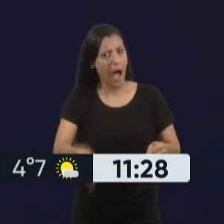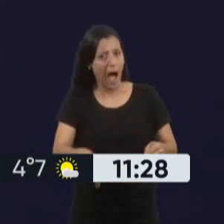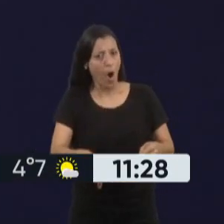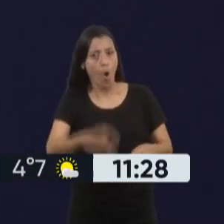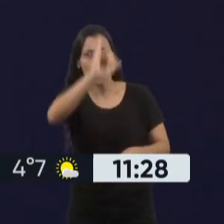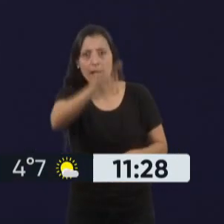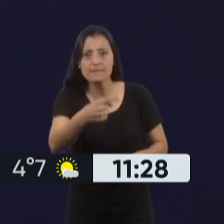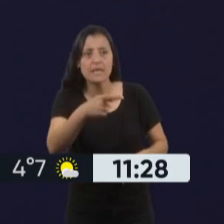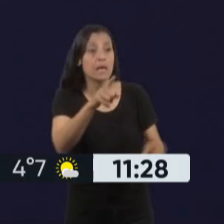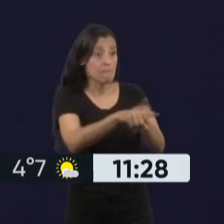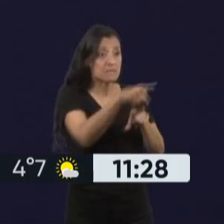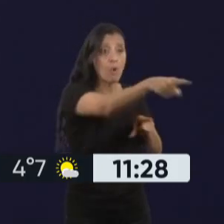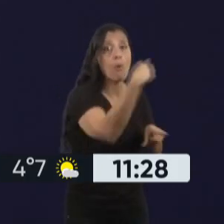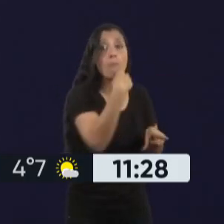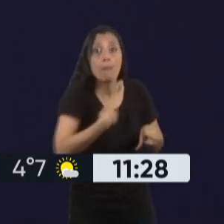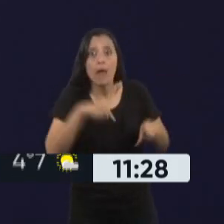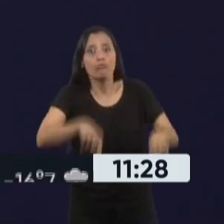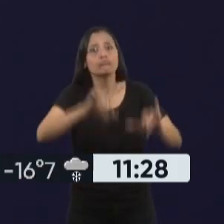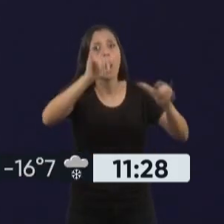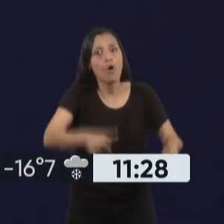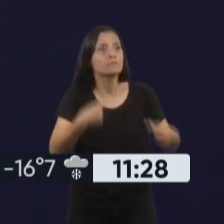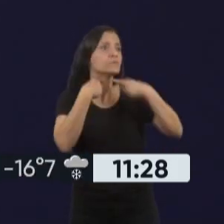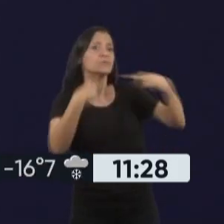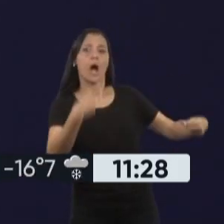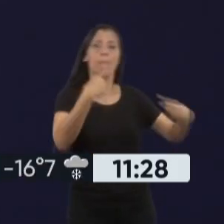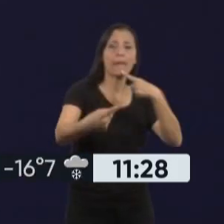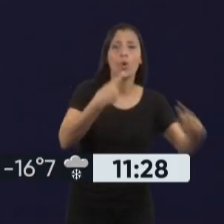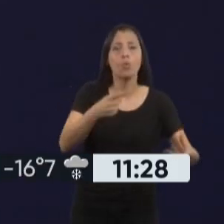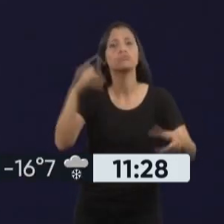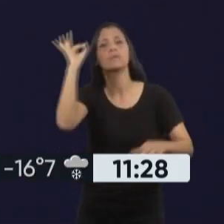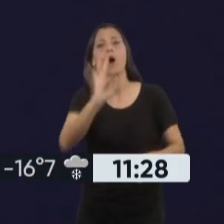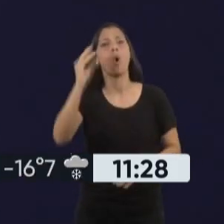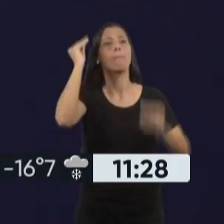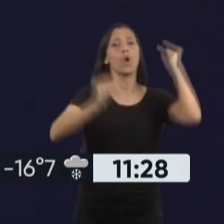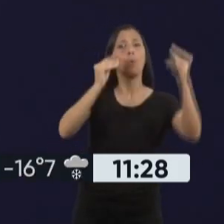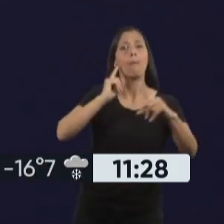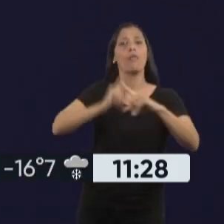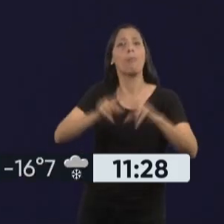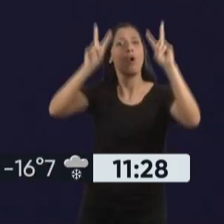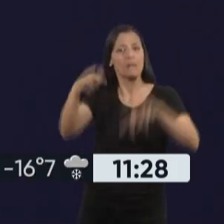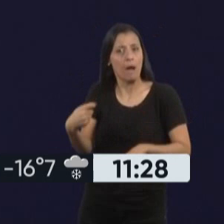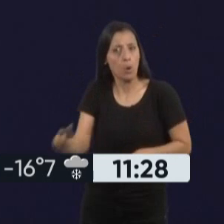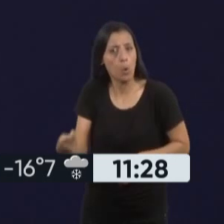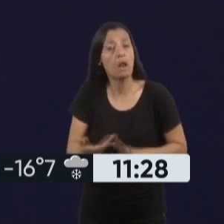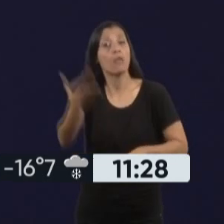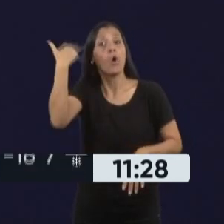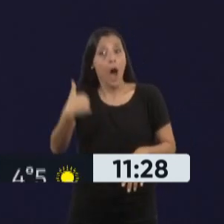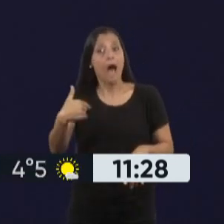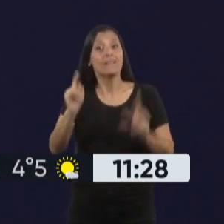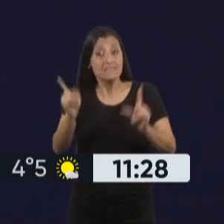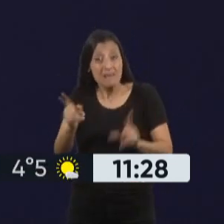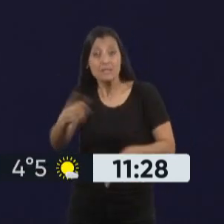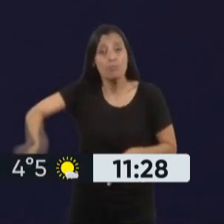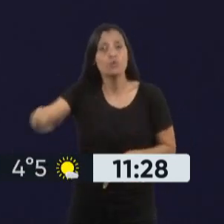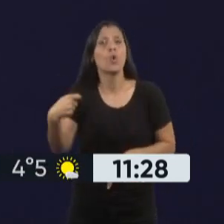preguntan, como vos, que me haces esa pregunta, en aquel momento la verdad es que no recuerdo quejarse del 30% de pérdida real en los